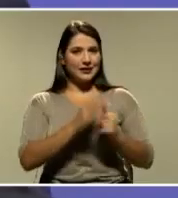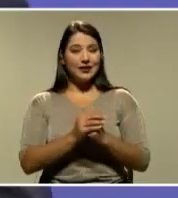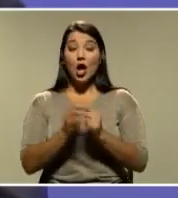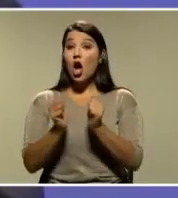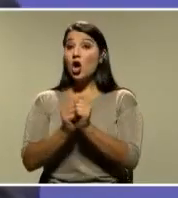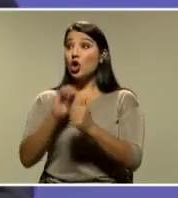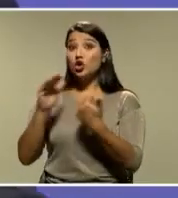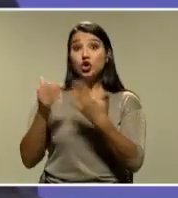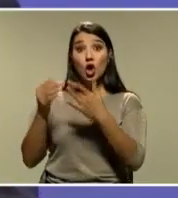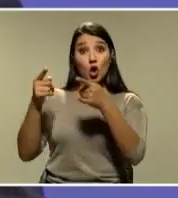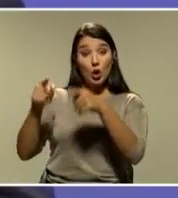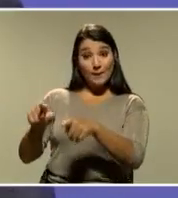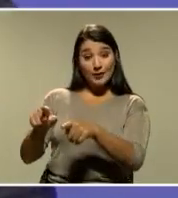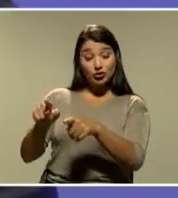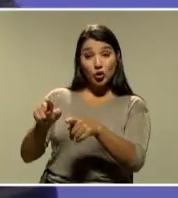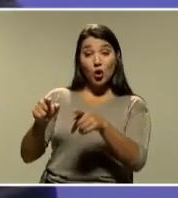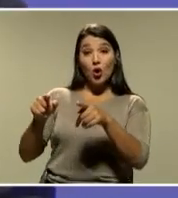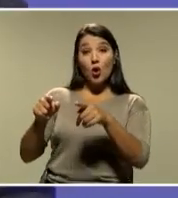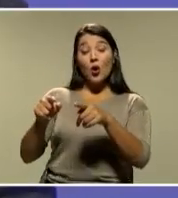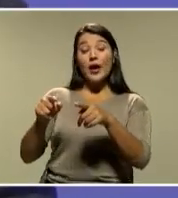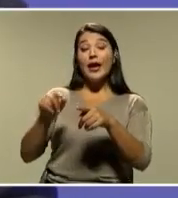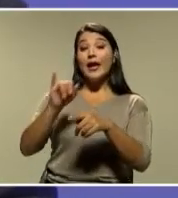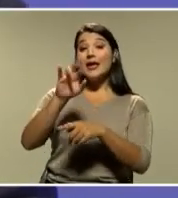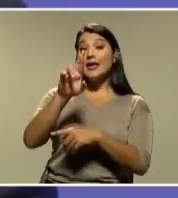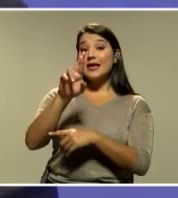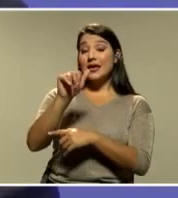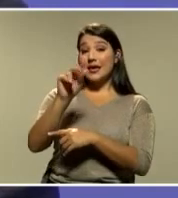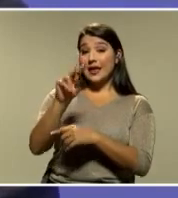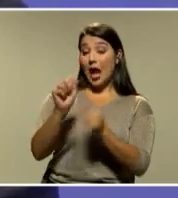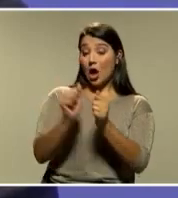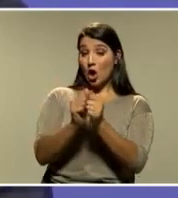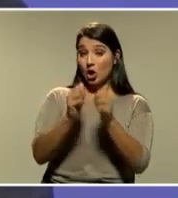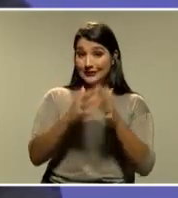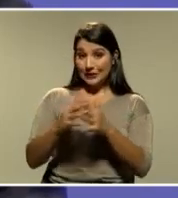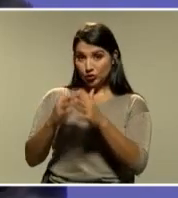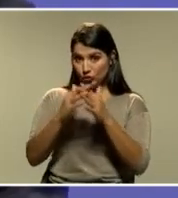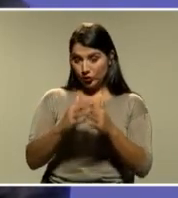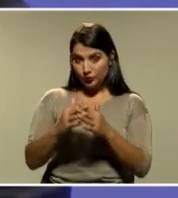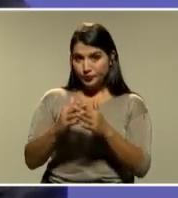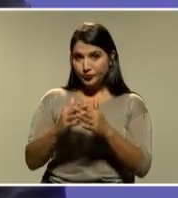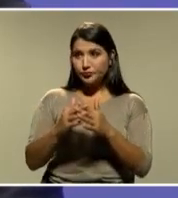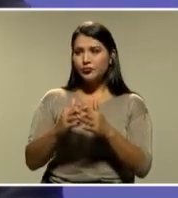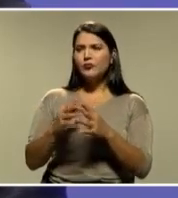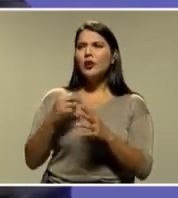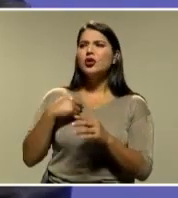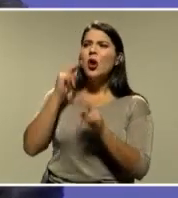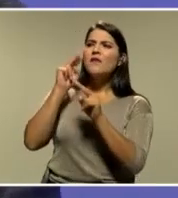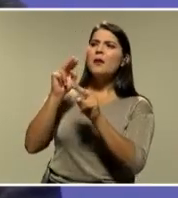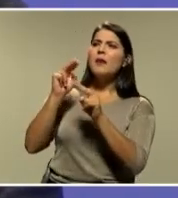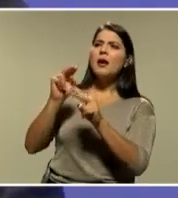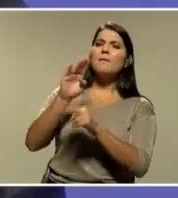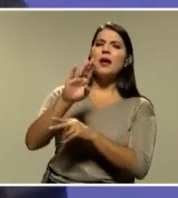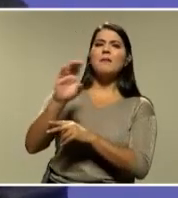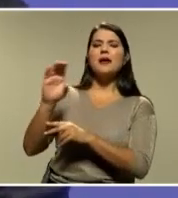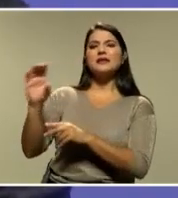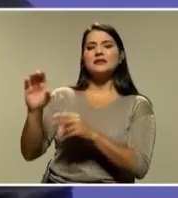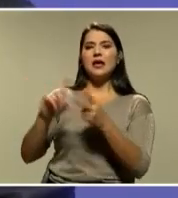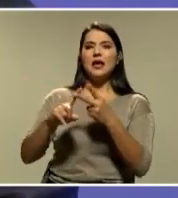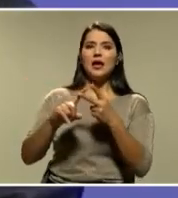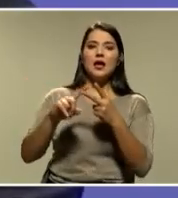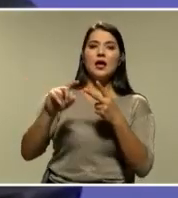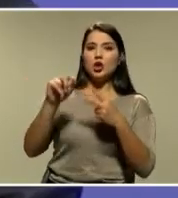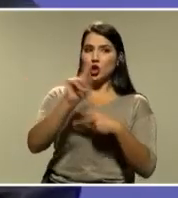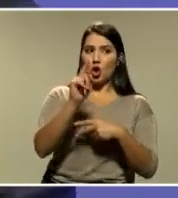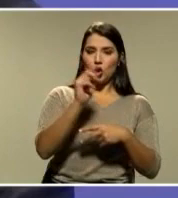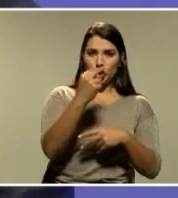lo que pasó, estos enfrentamientos entre Irán y Estados Unidos, yo veía los medios, y no estoy hablando de Costa Rica, veía la BBC o la Deutsche Welle,